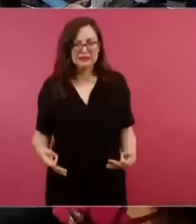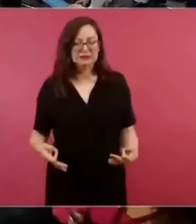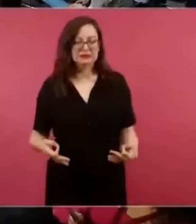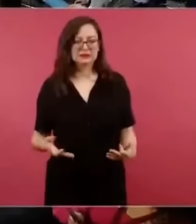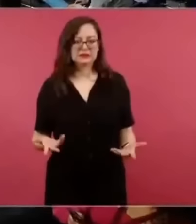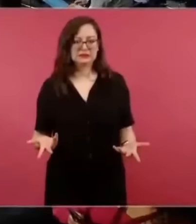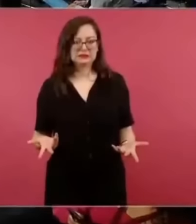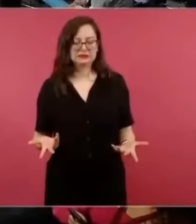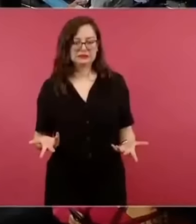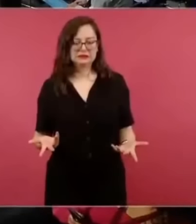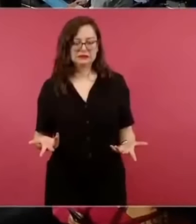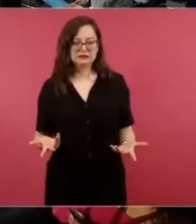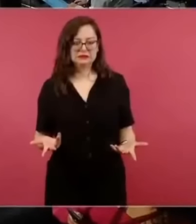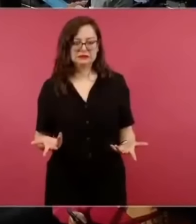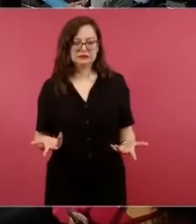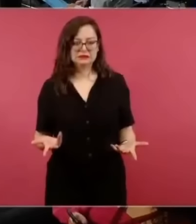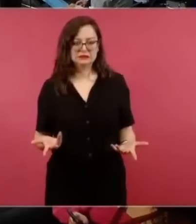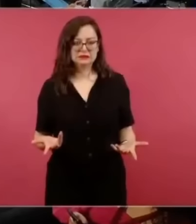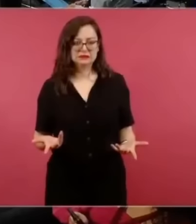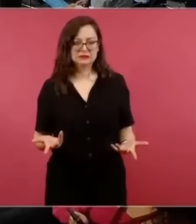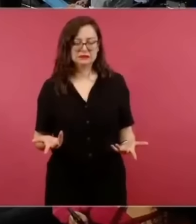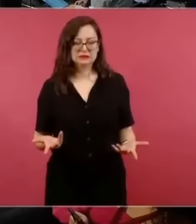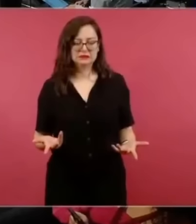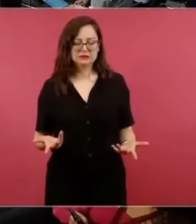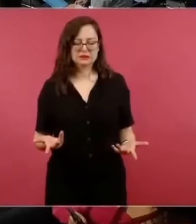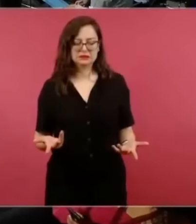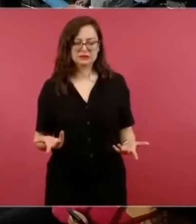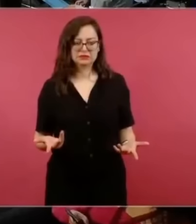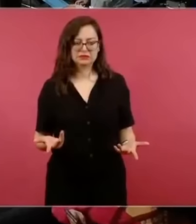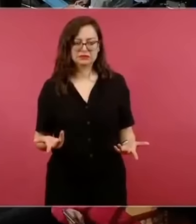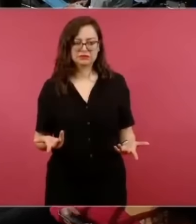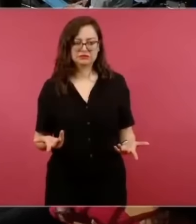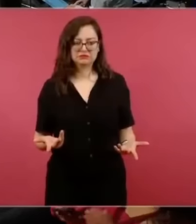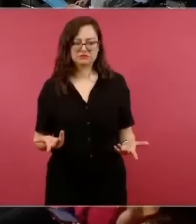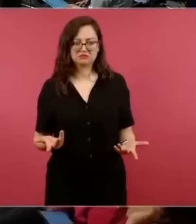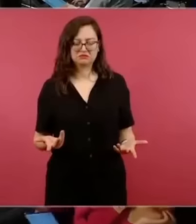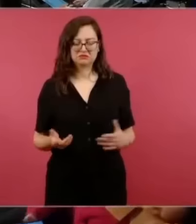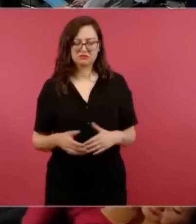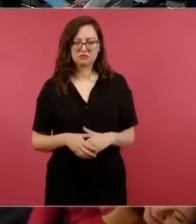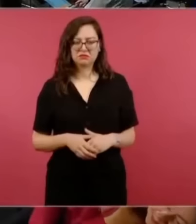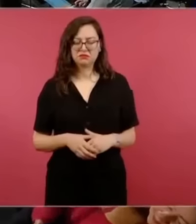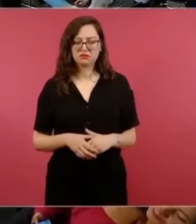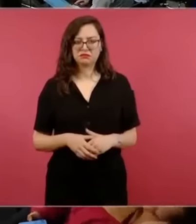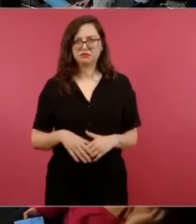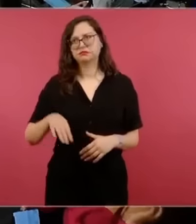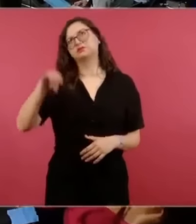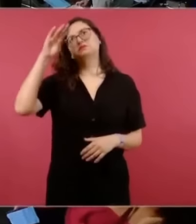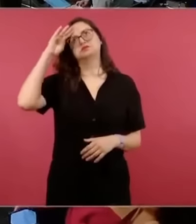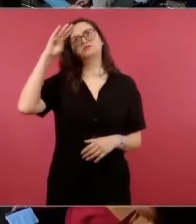de